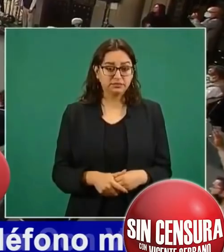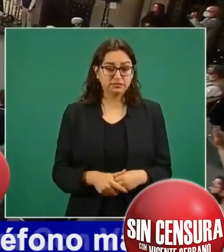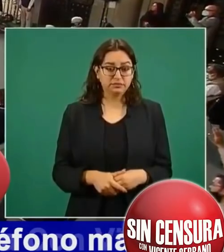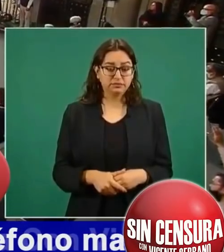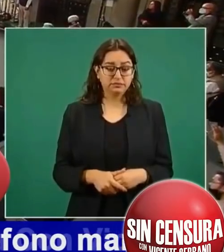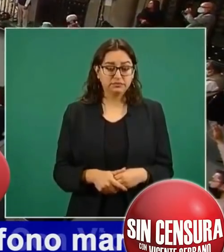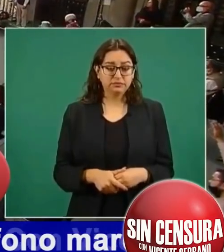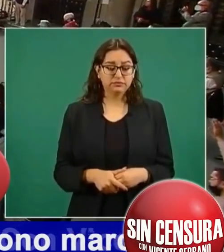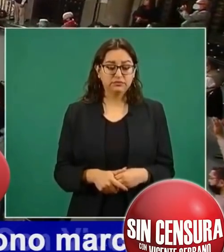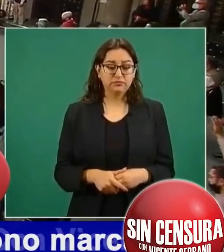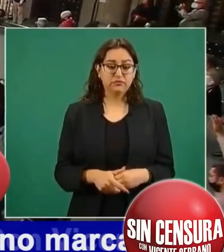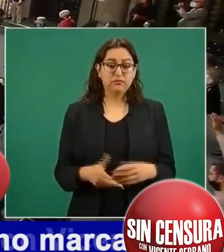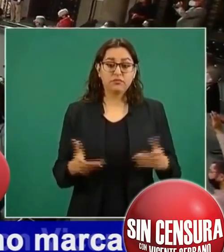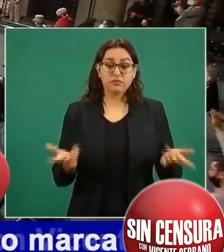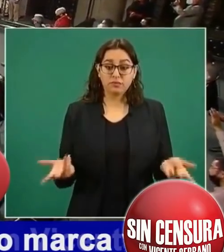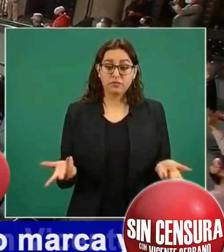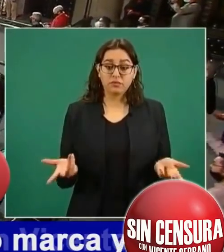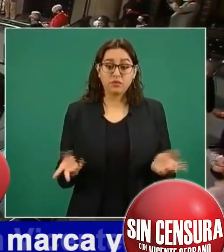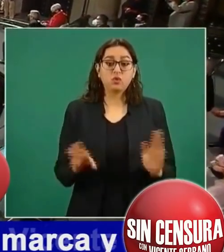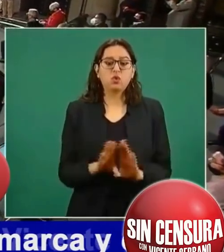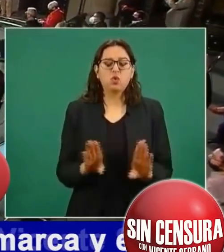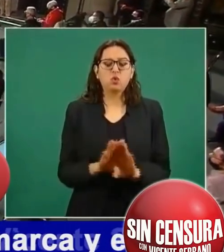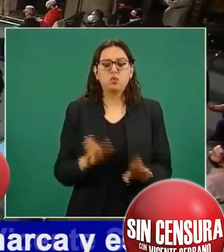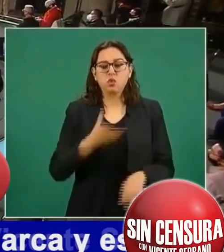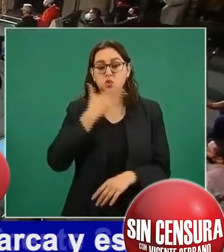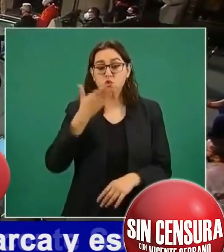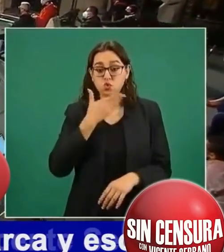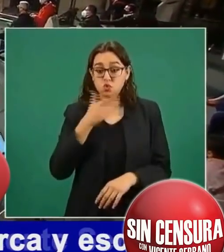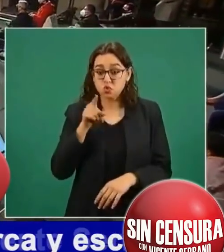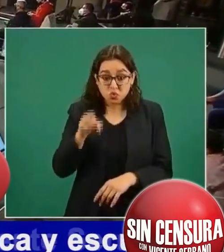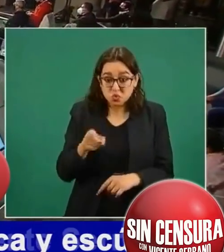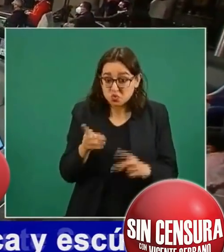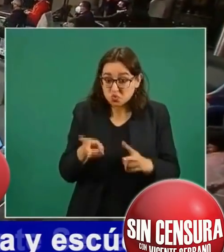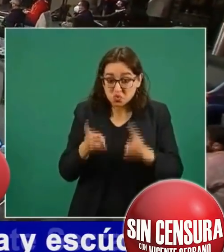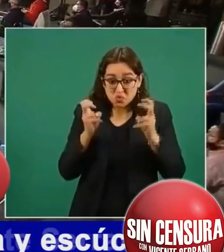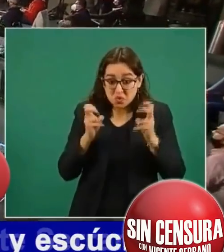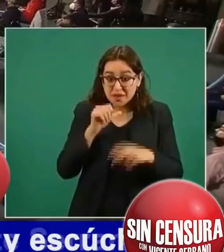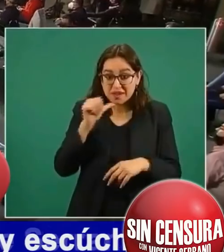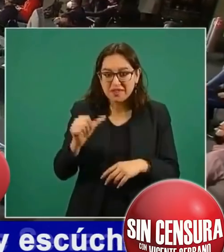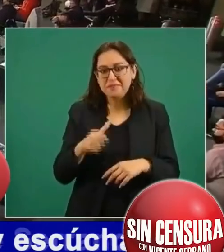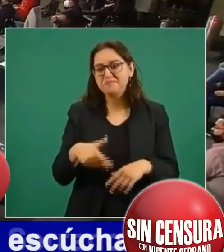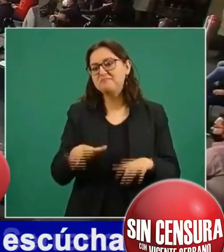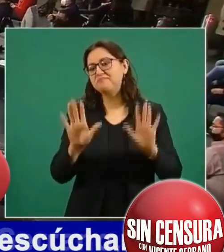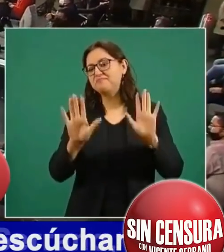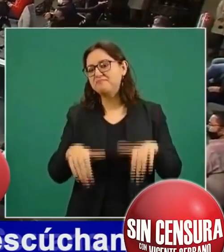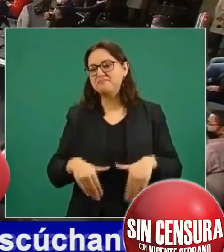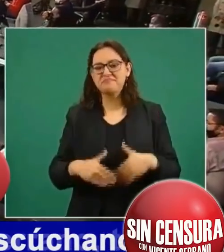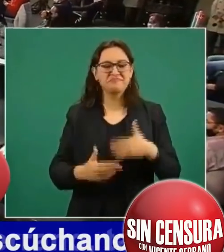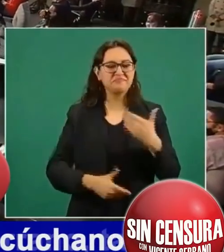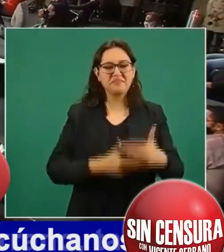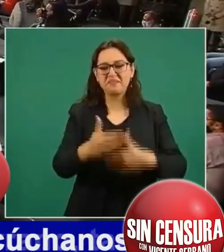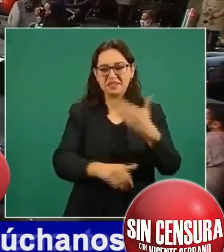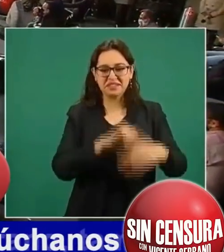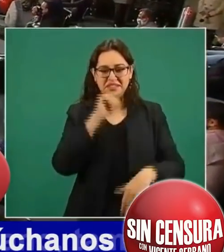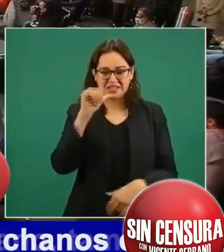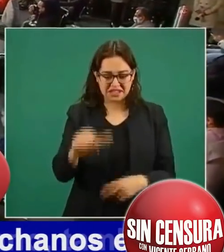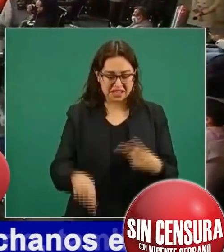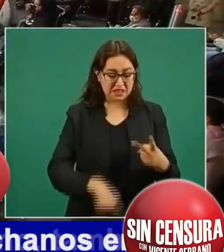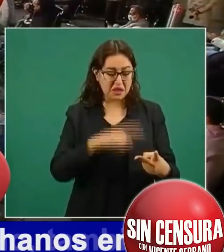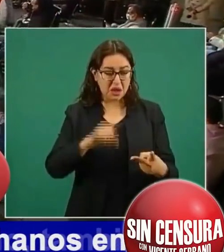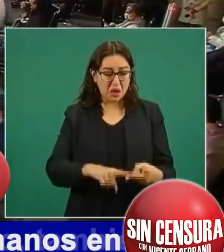consignas: el que no tranza no avanza, político pobre, pobre